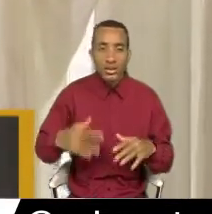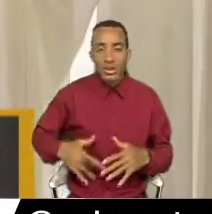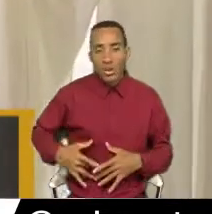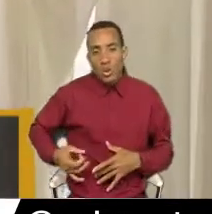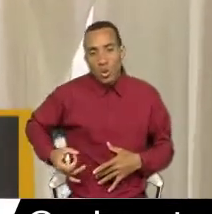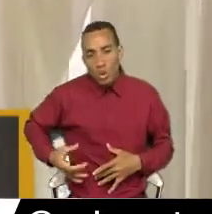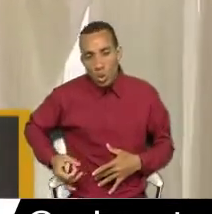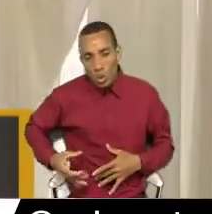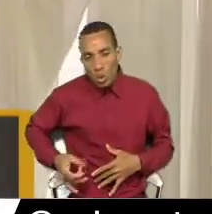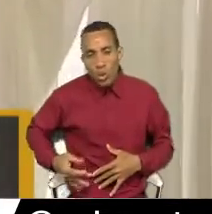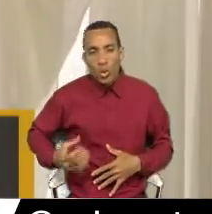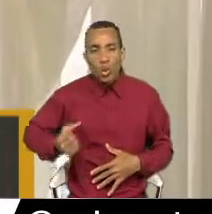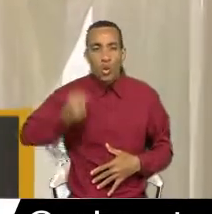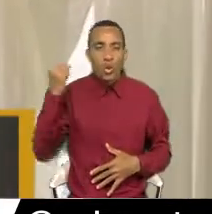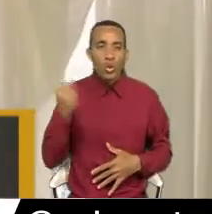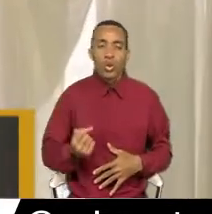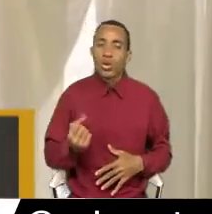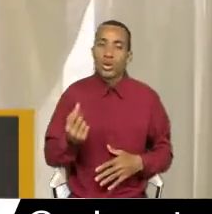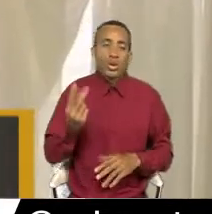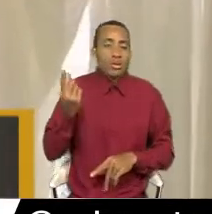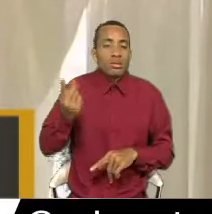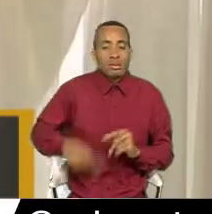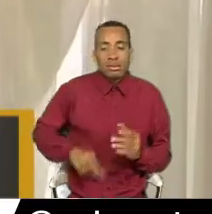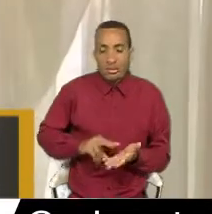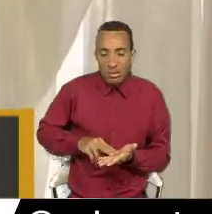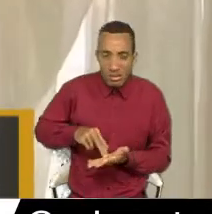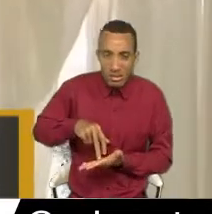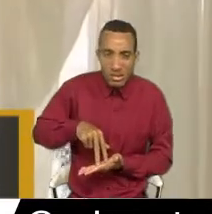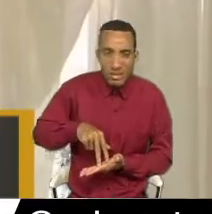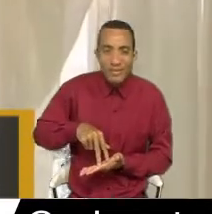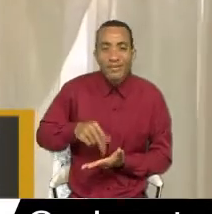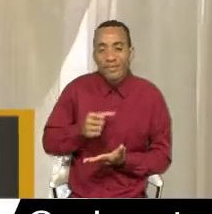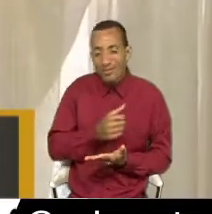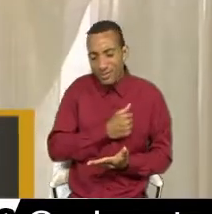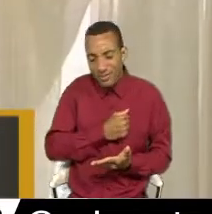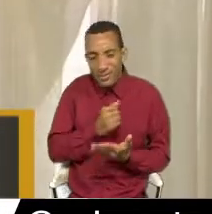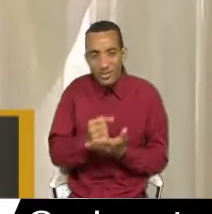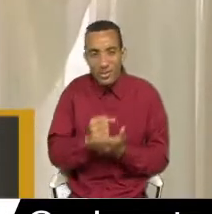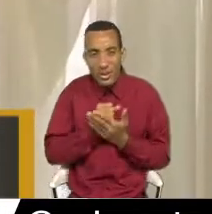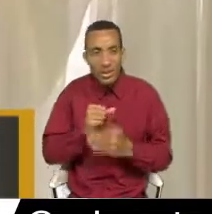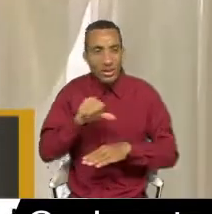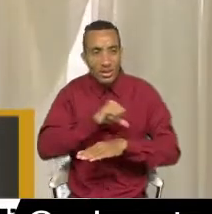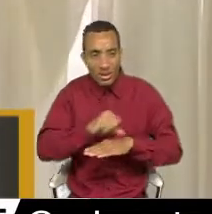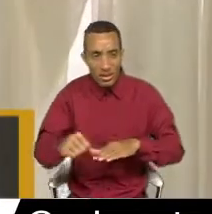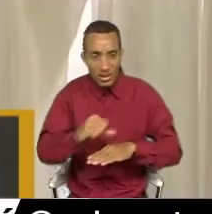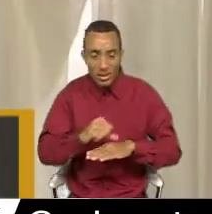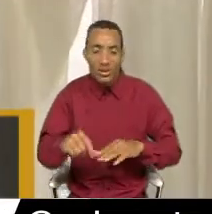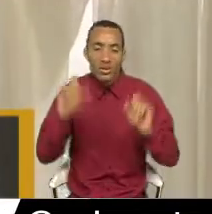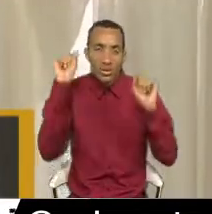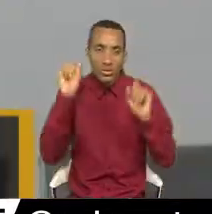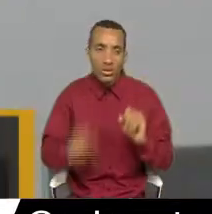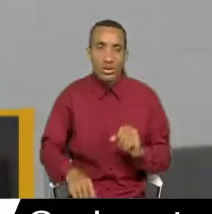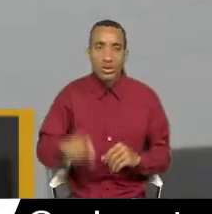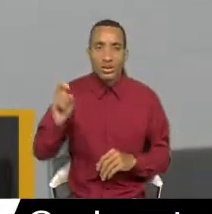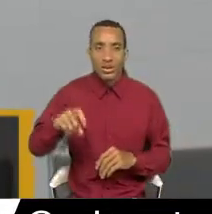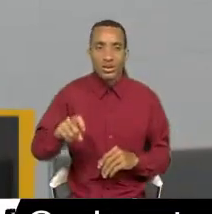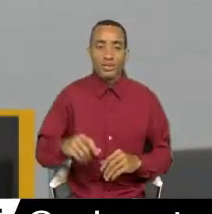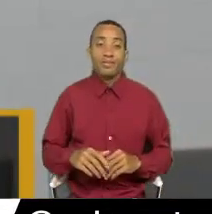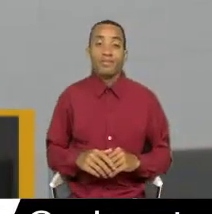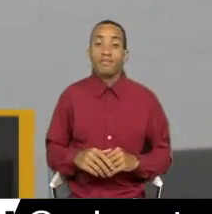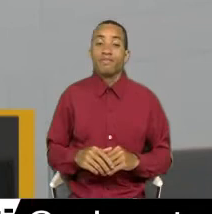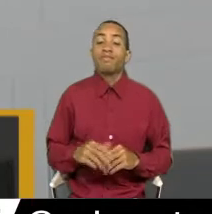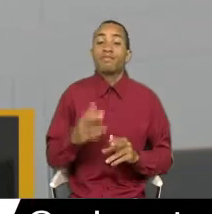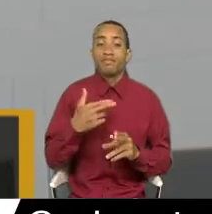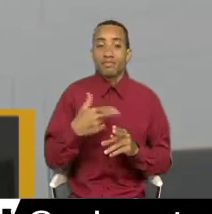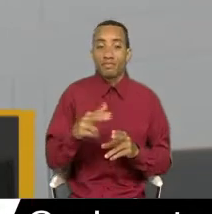dolor, hay días que yo no me puedo parar, y les pido que por favor me colaboren a decir si me pueden hacer la cirugía lo más pronto posible, que es lo que yo más necesito. En las próximas